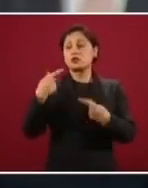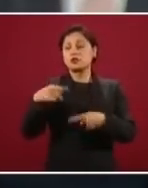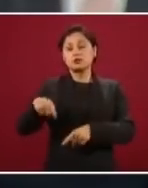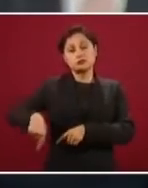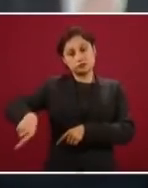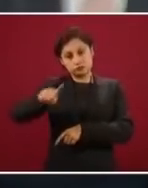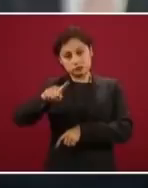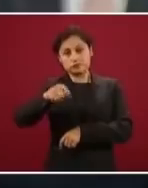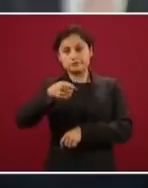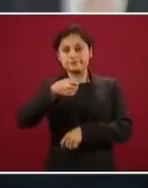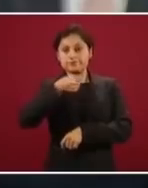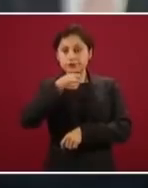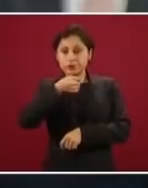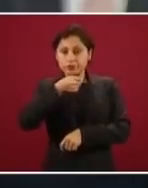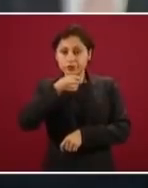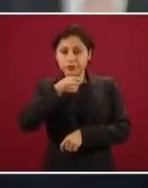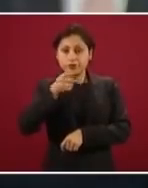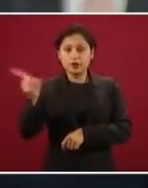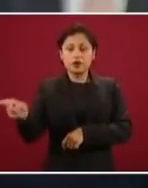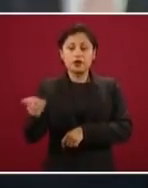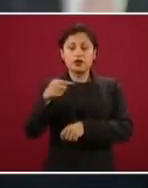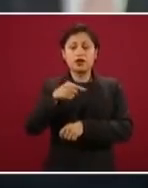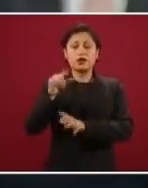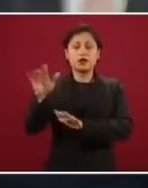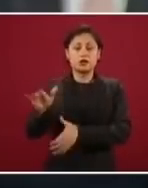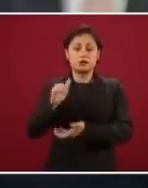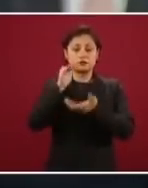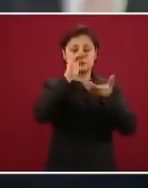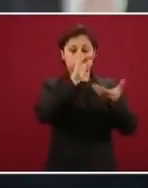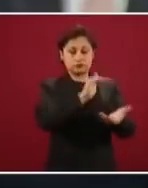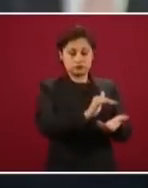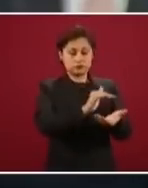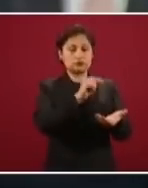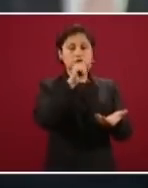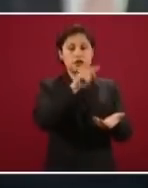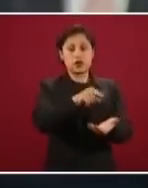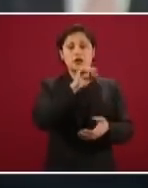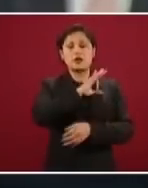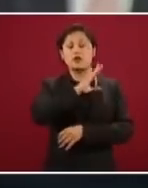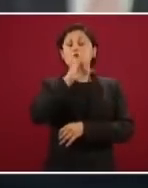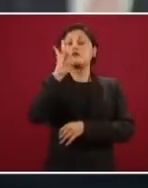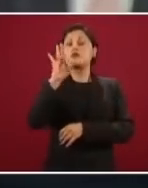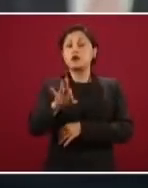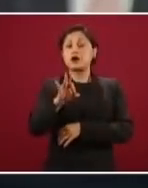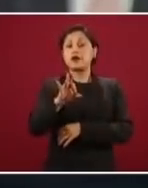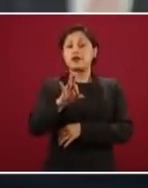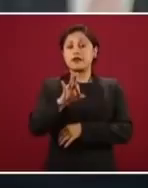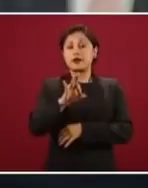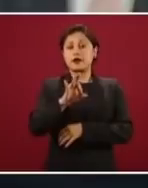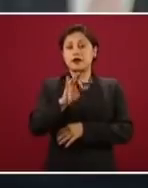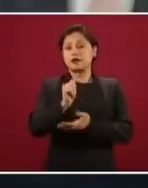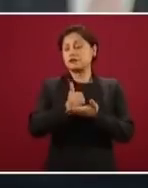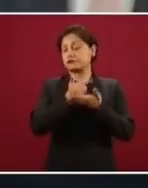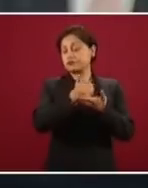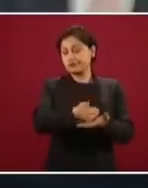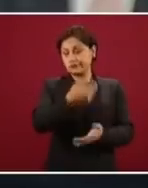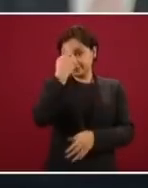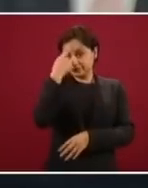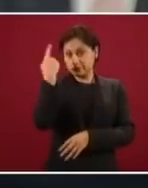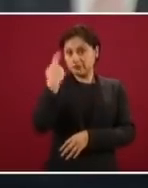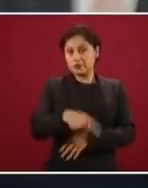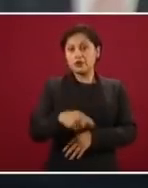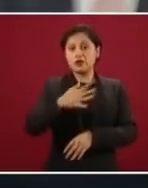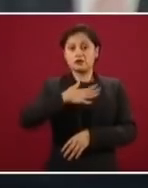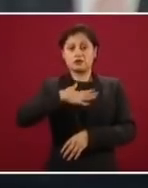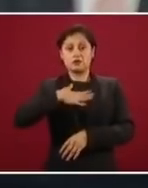para ofrecerle un paquete de publicidad a condición de que le publicaran todo lo que lo que él